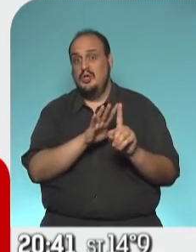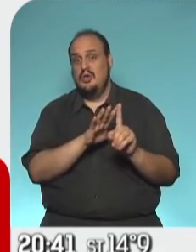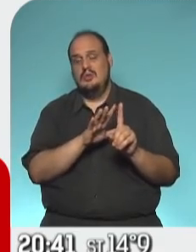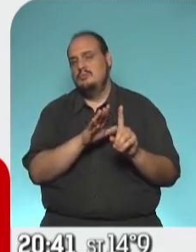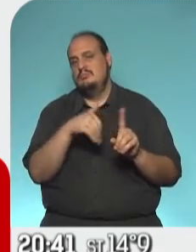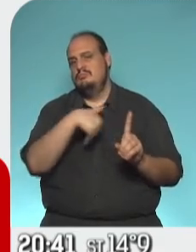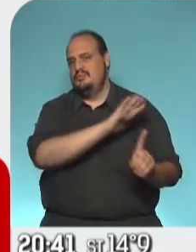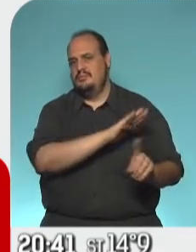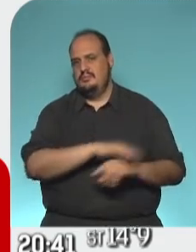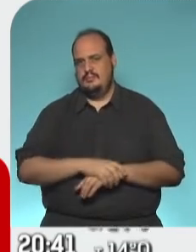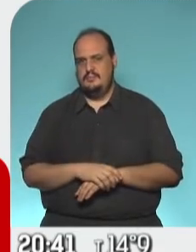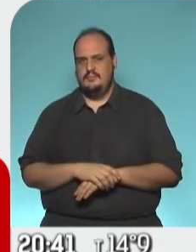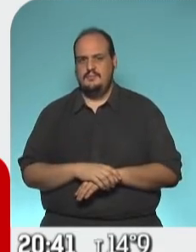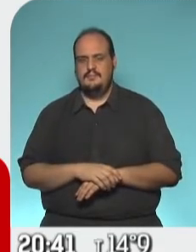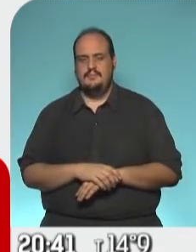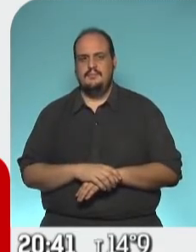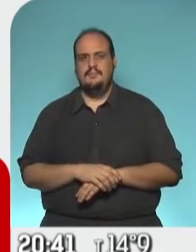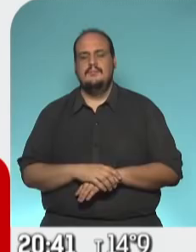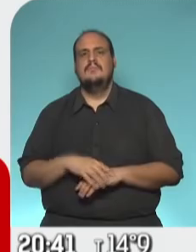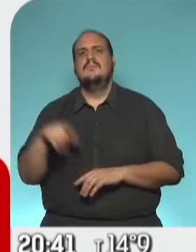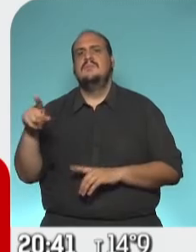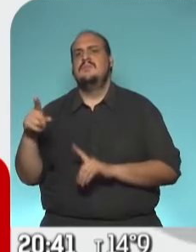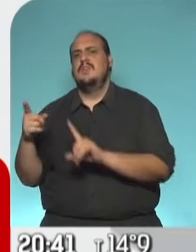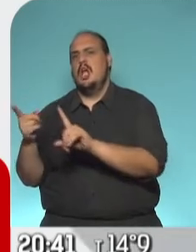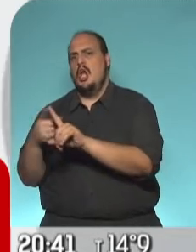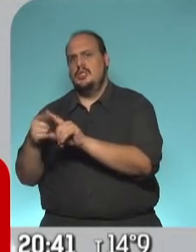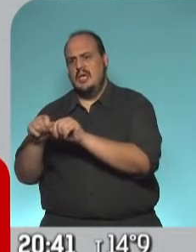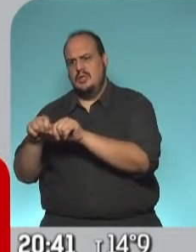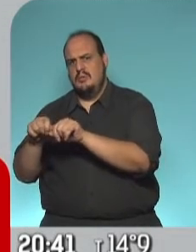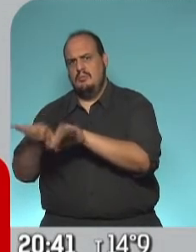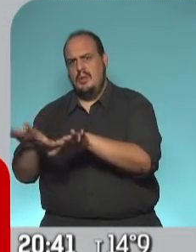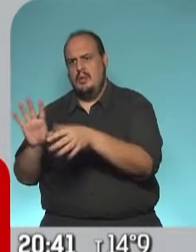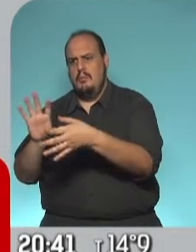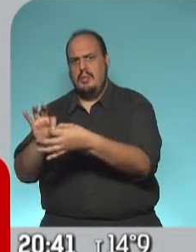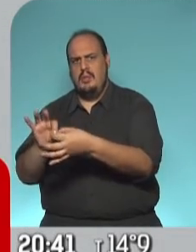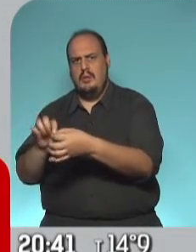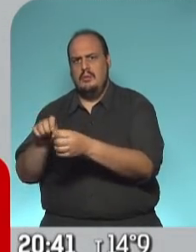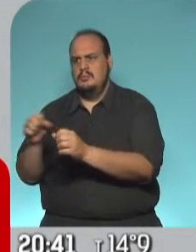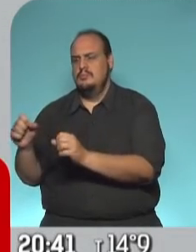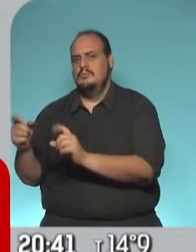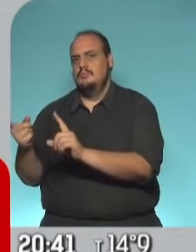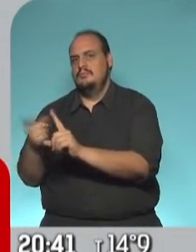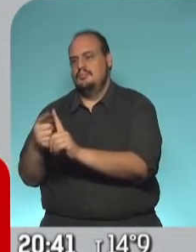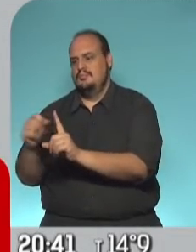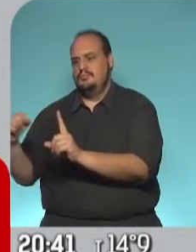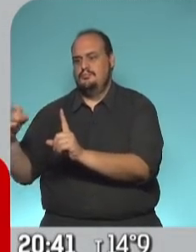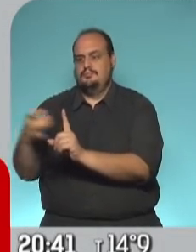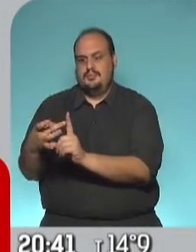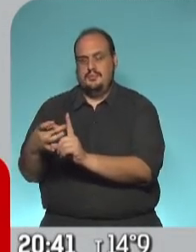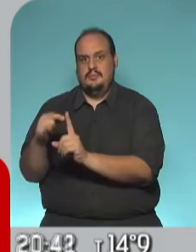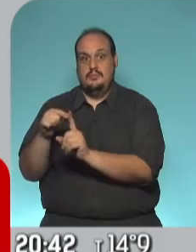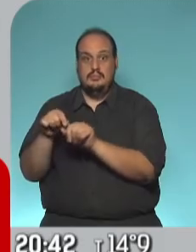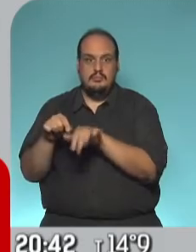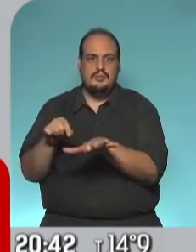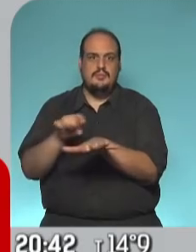se descarta. Y la cadena de contactos es de solo un eslabón, le soy gráfico. Sabemos que Daniel